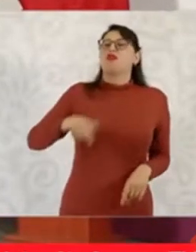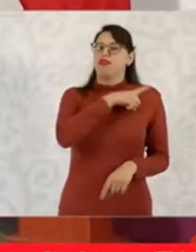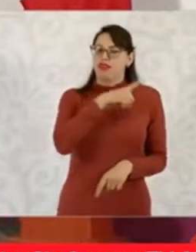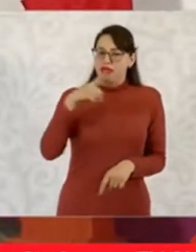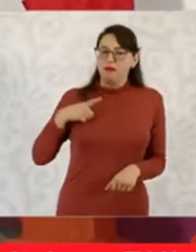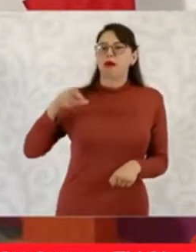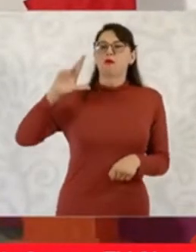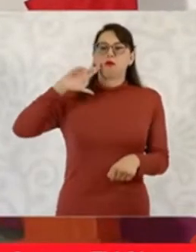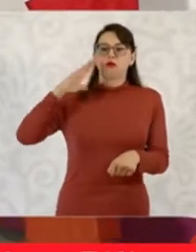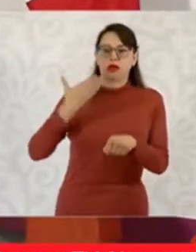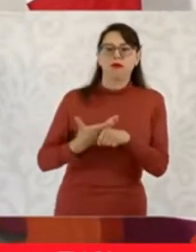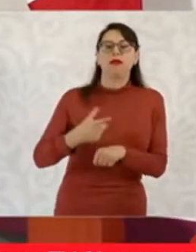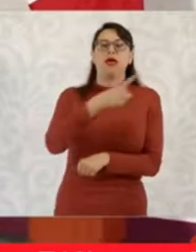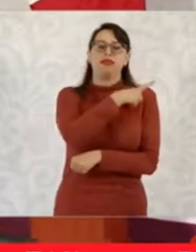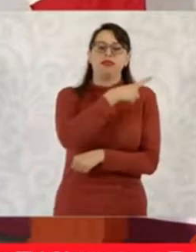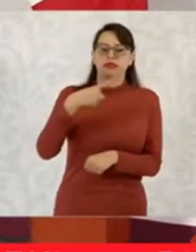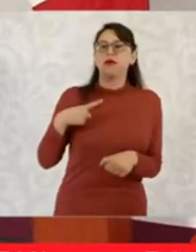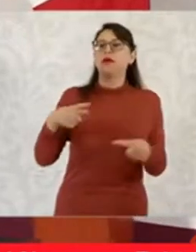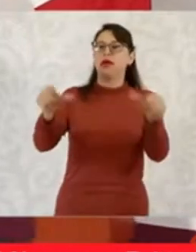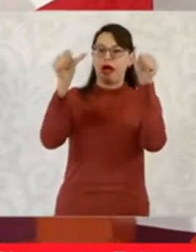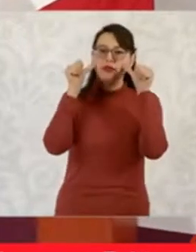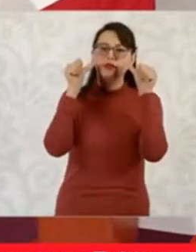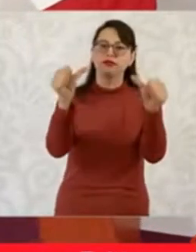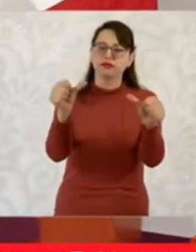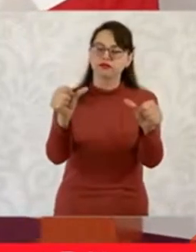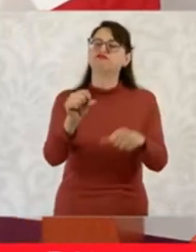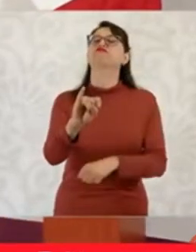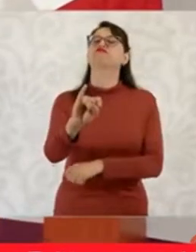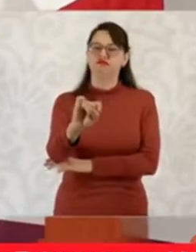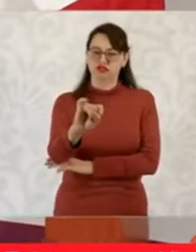Y la estamos atendiendo y la vamos a seguir atendiendo.